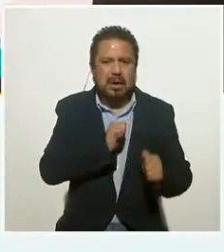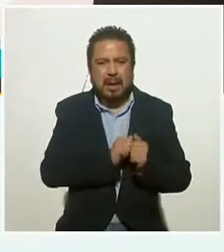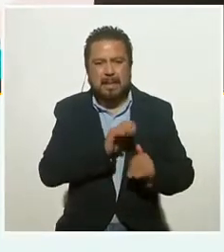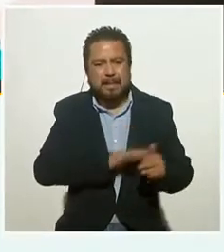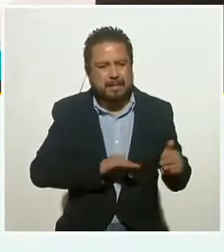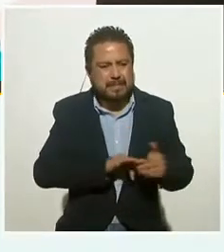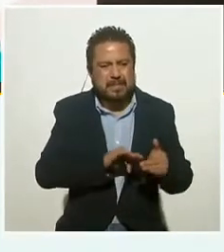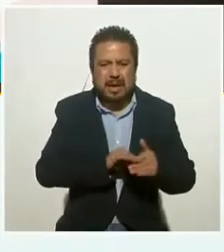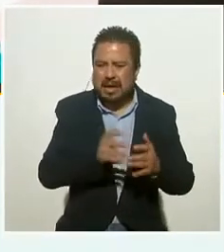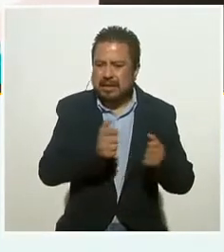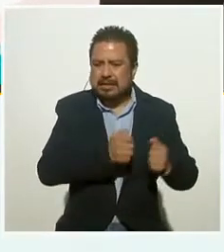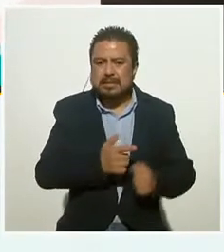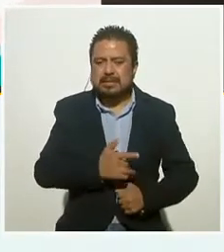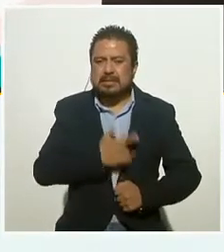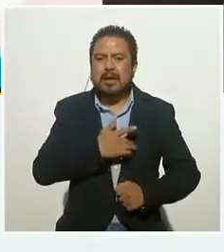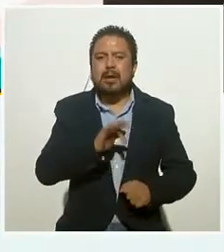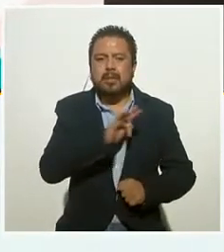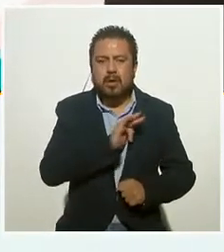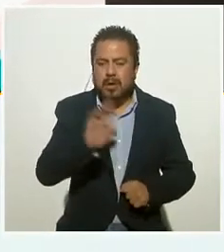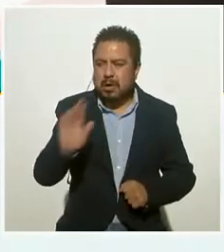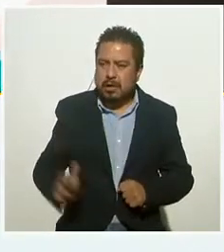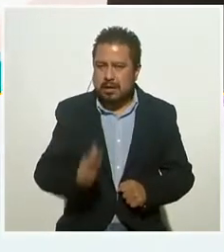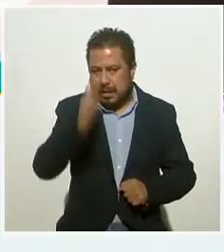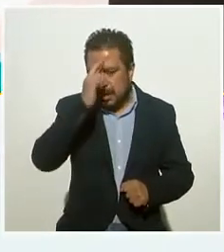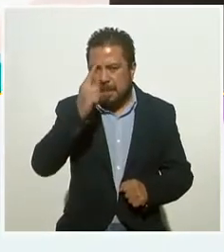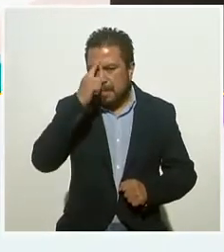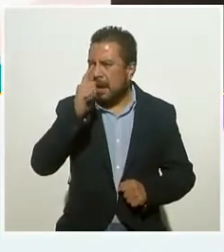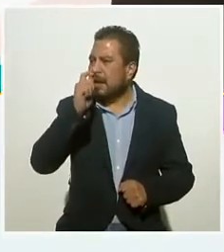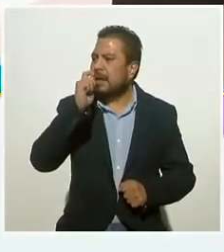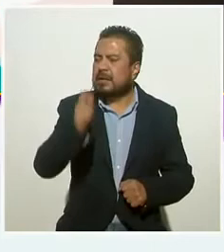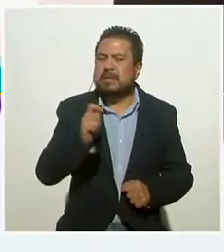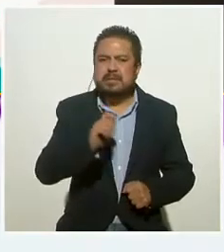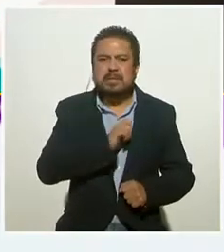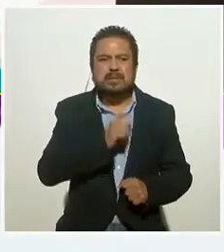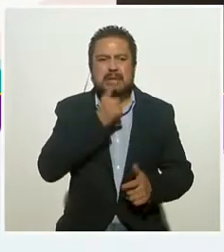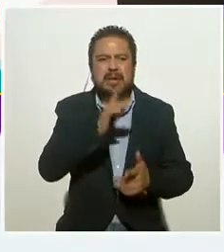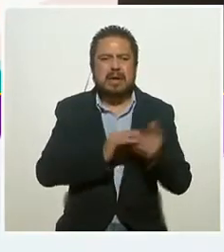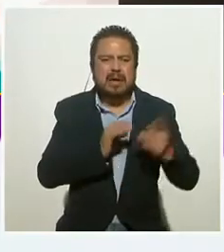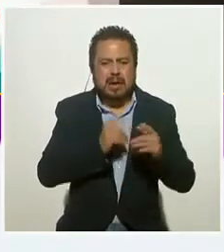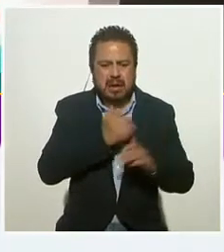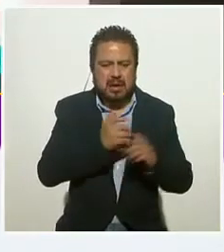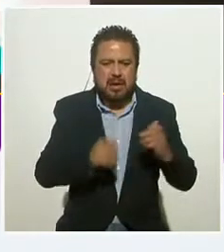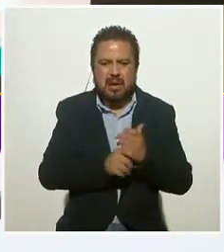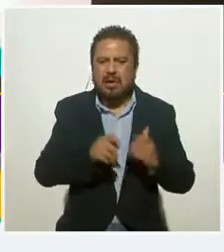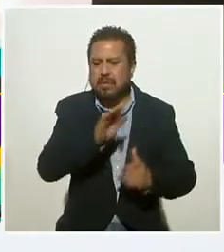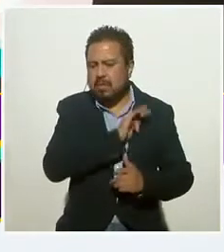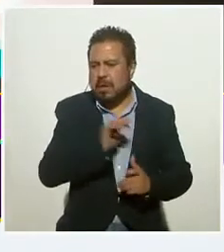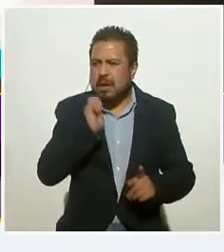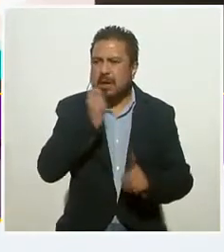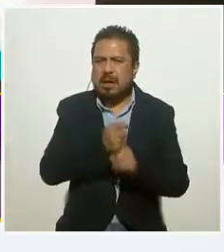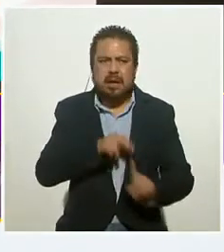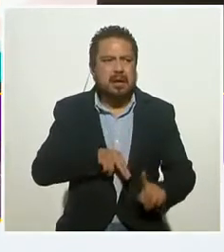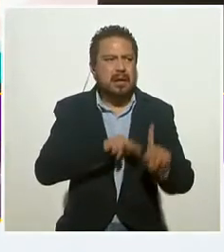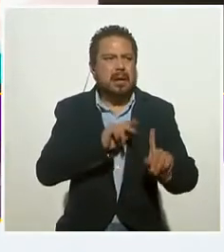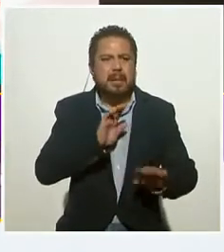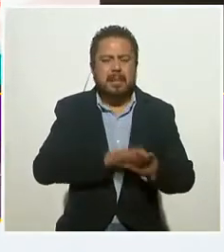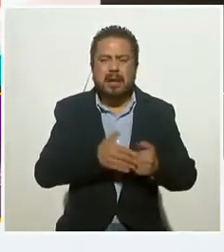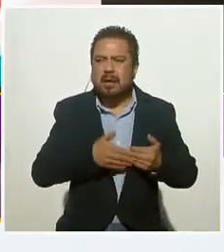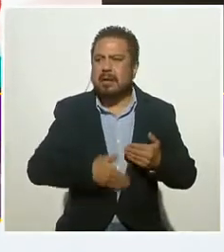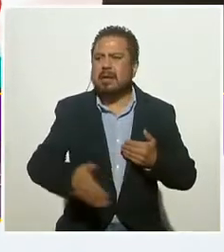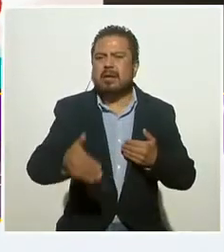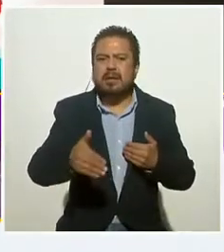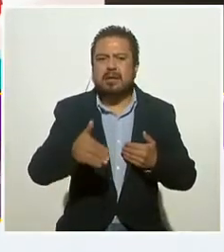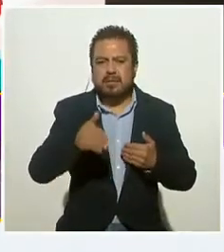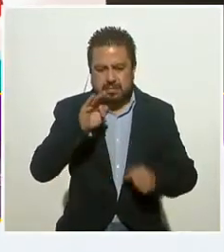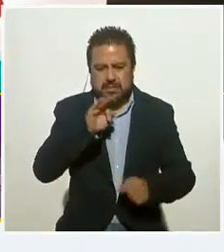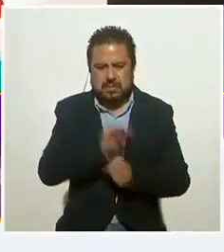constantemente estresadas, el poder recordar el para qué estoy haciendo las cosas, poder tener esa visión de largo plazo, los